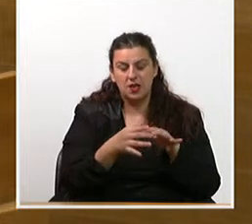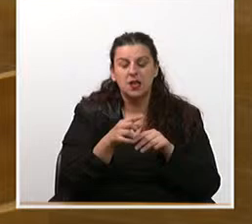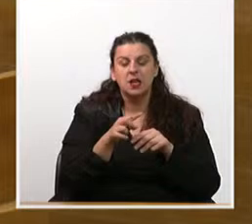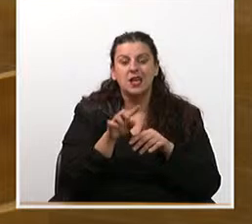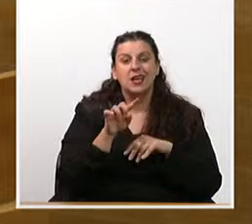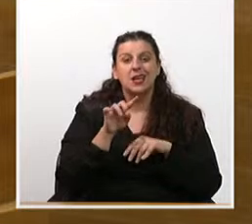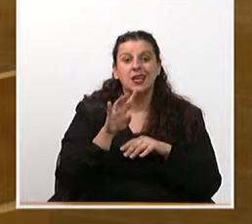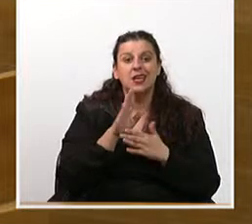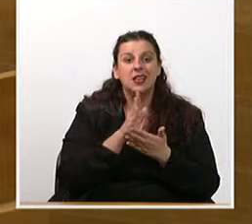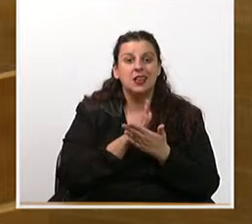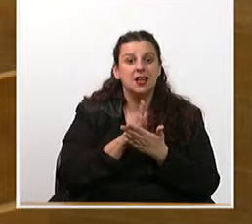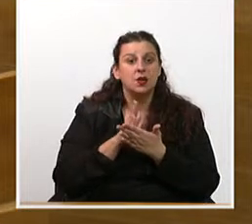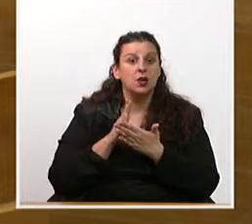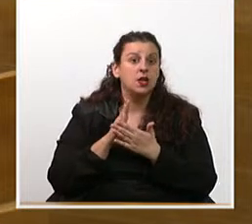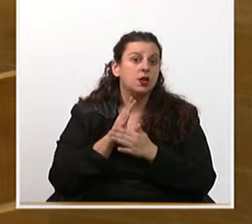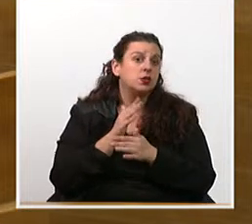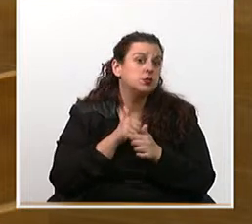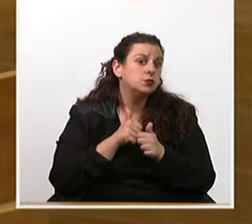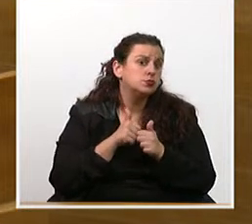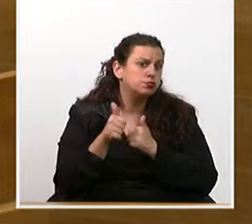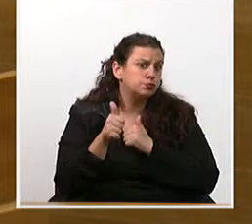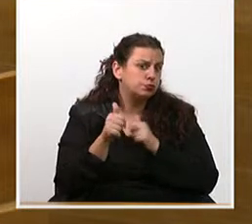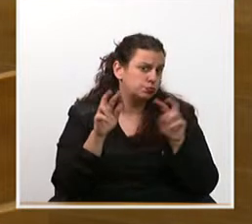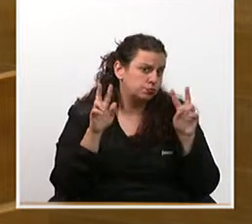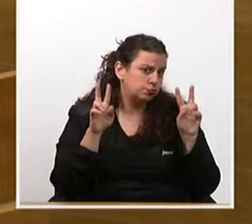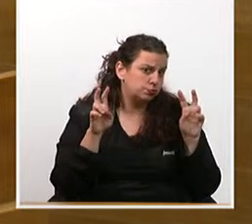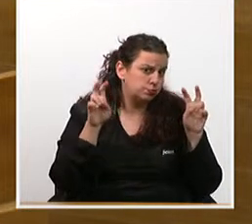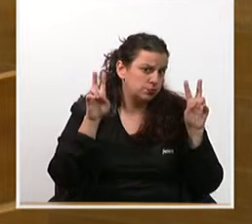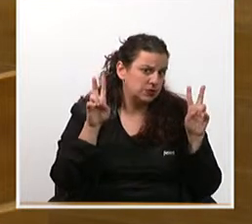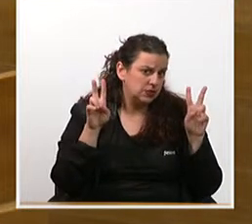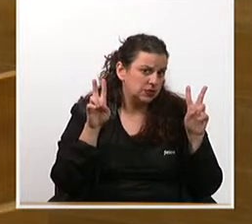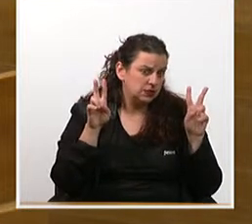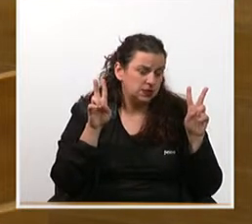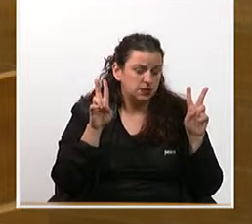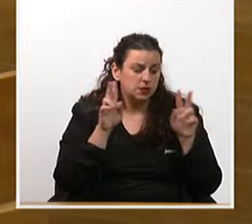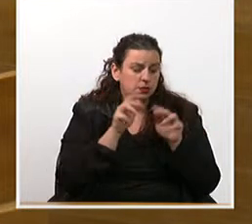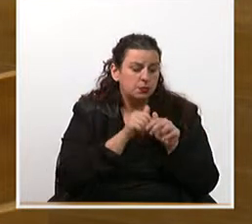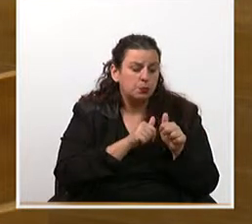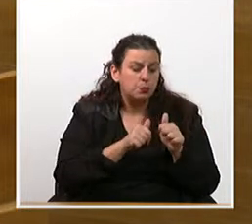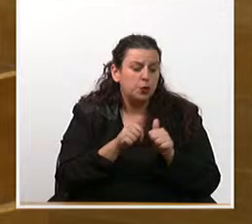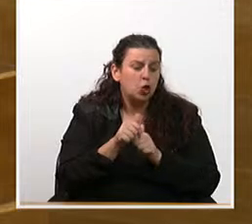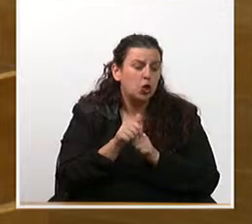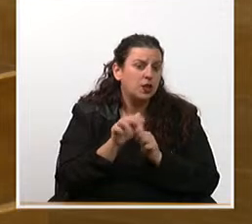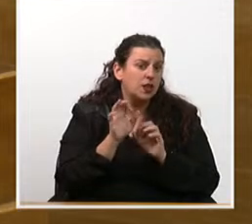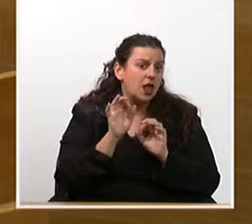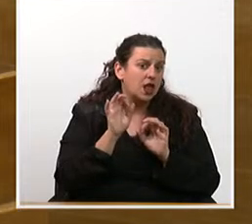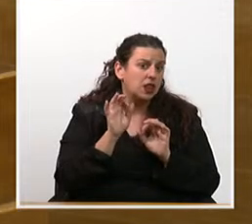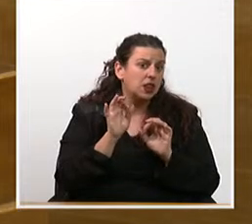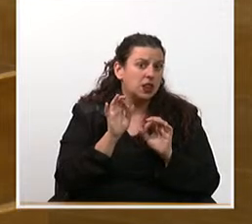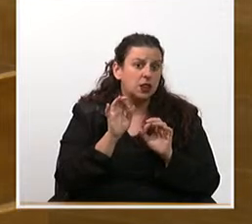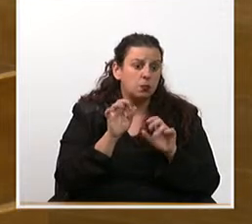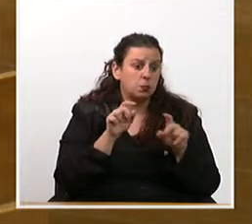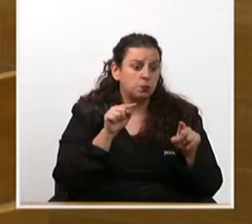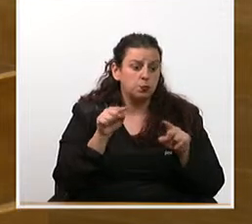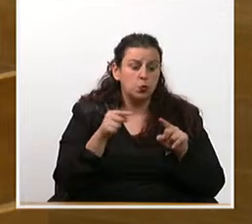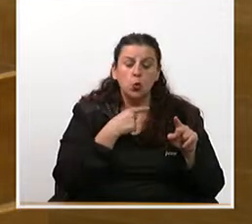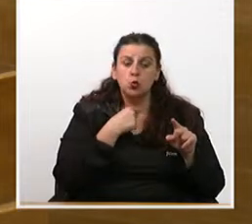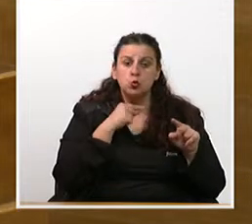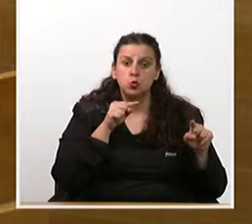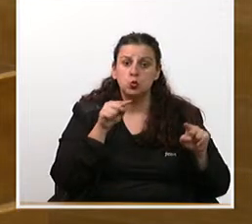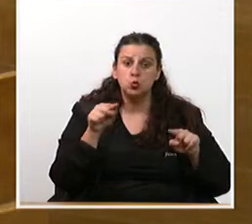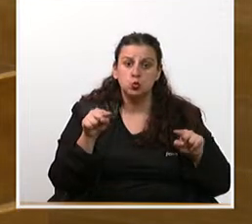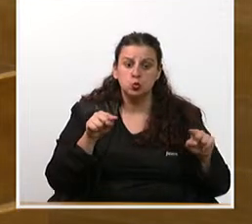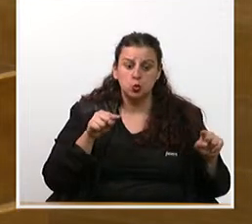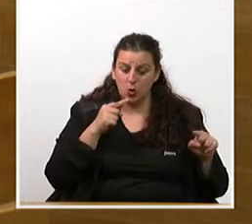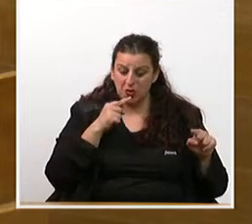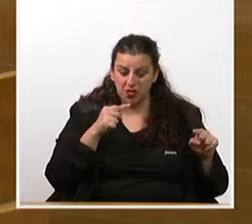priorizados y lo entre comillas de forma meramente discrecional no lo digo yo lo dice